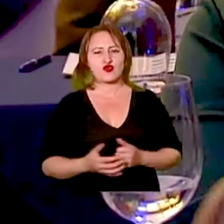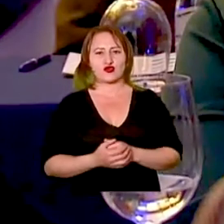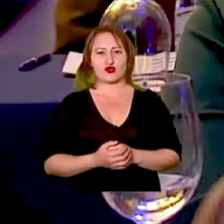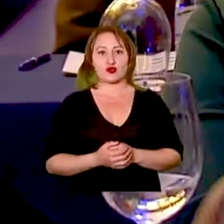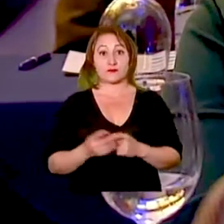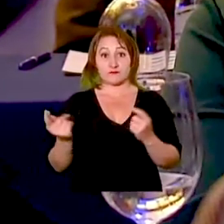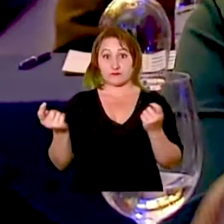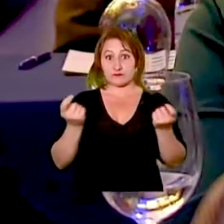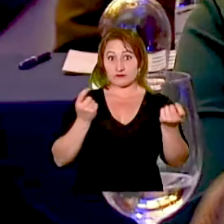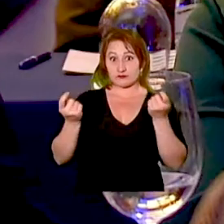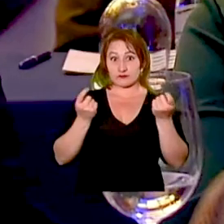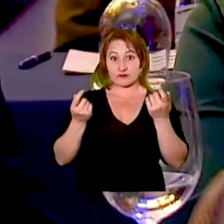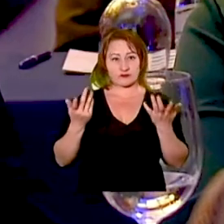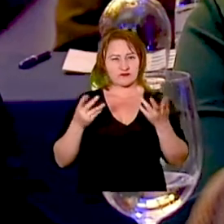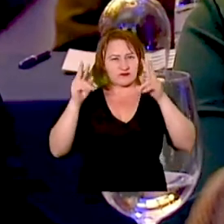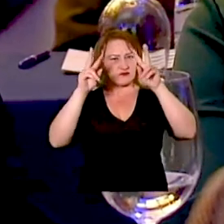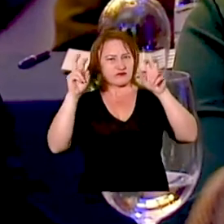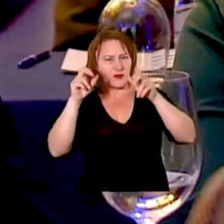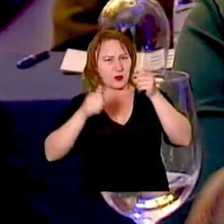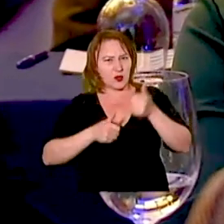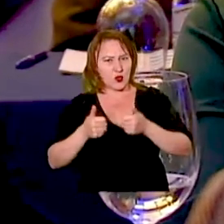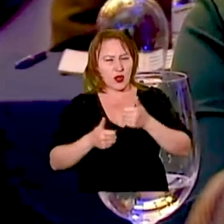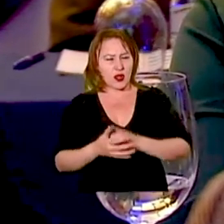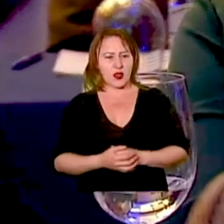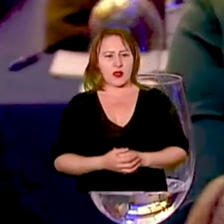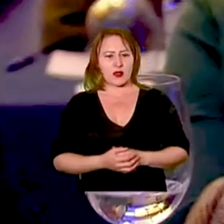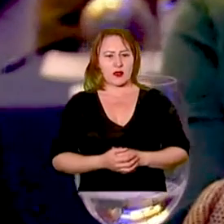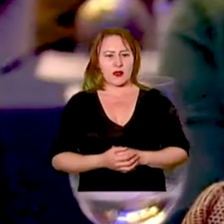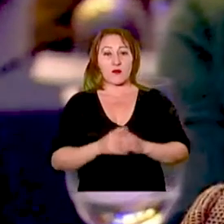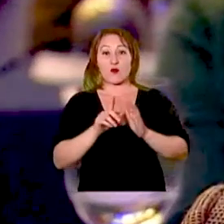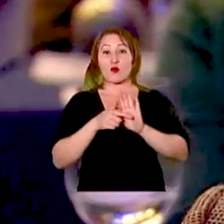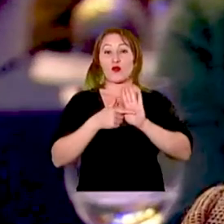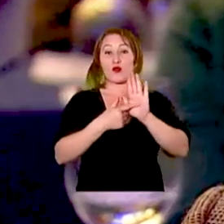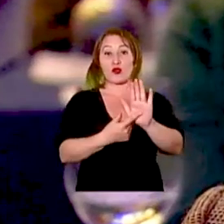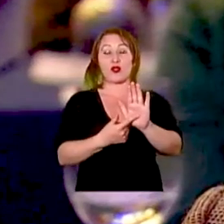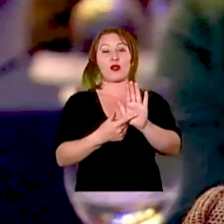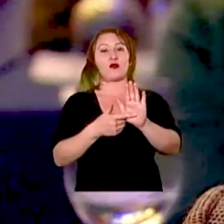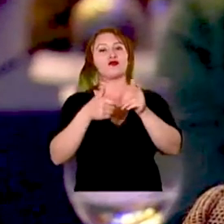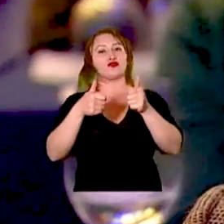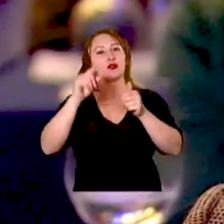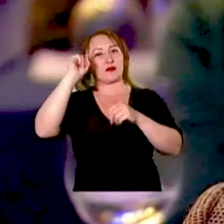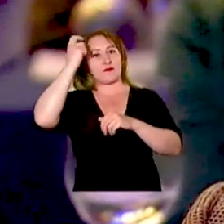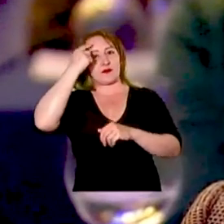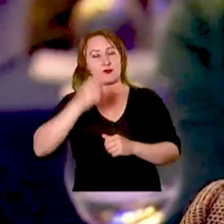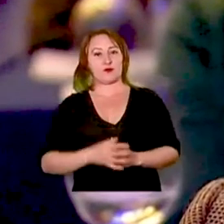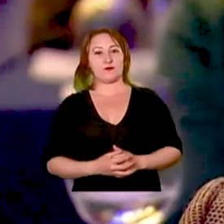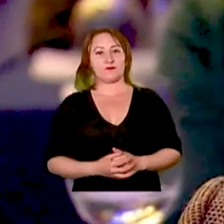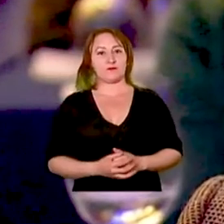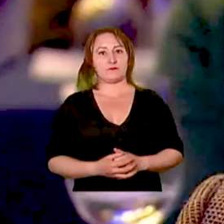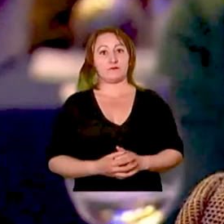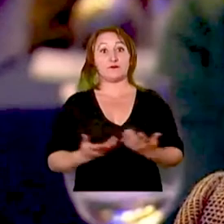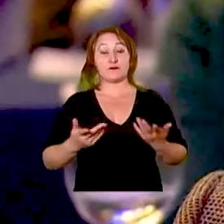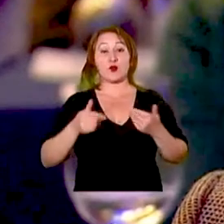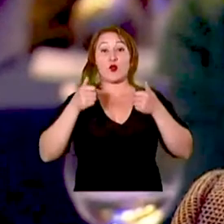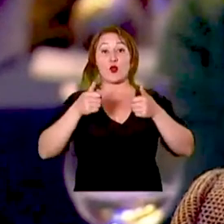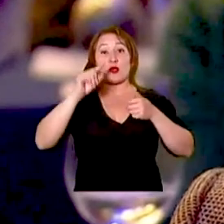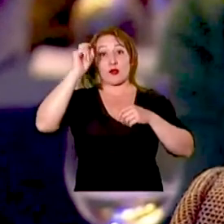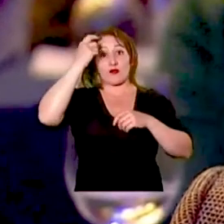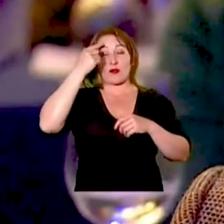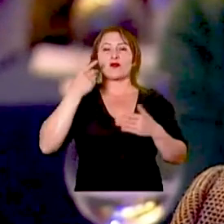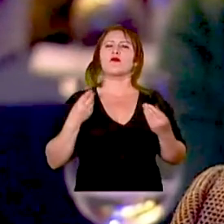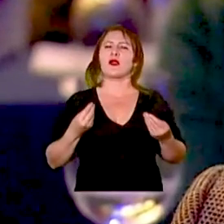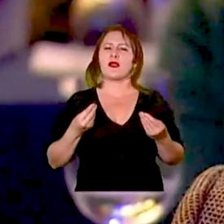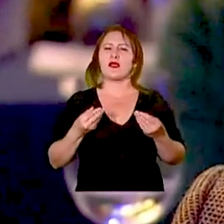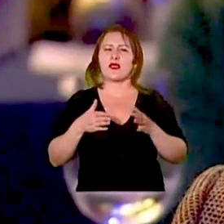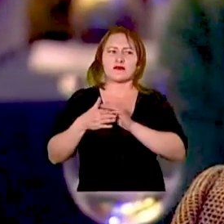una hoja de ruta manejada sobre lo que hemos denominado un modelo de buena gobernanza, un modelo de buena gobernanza para